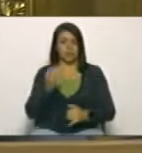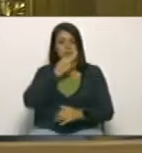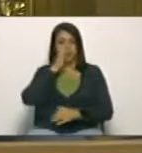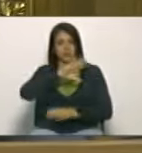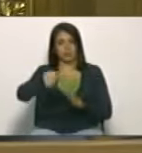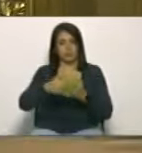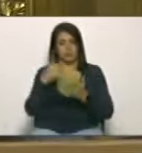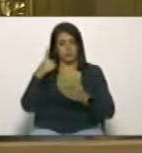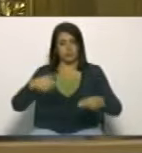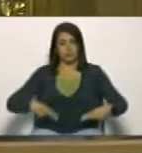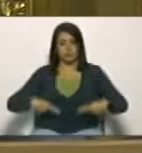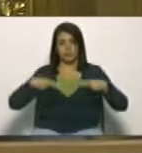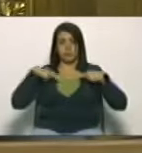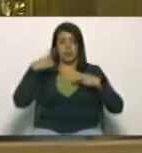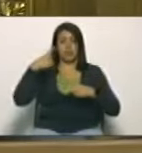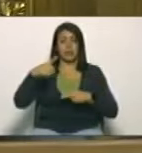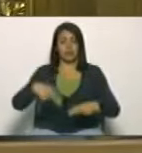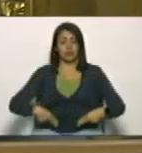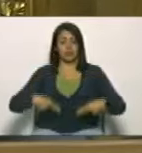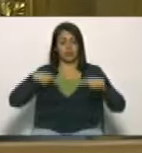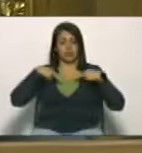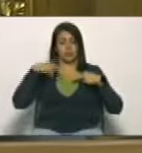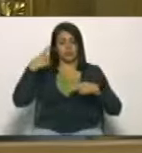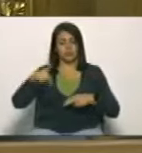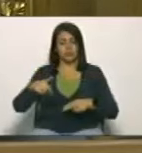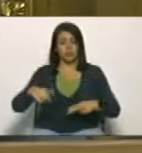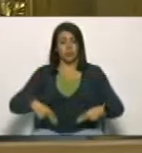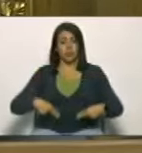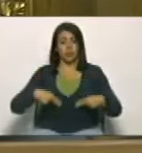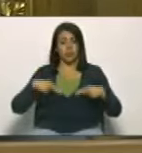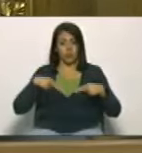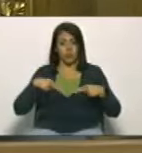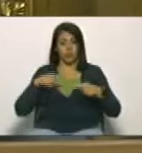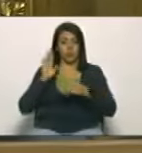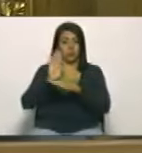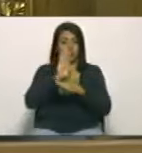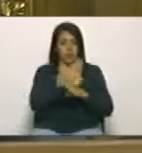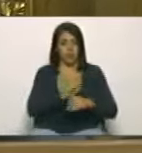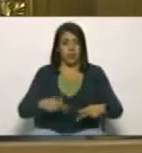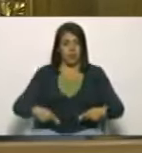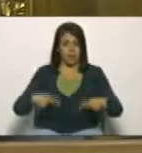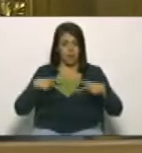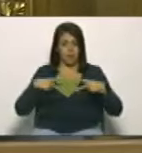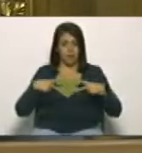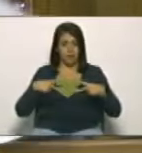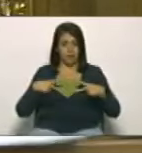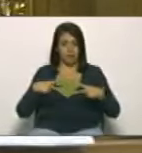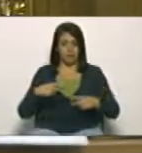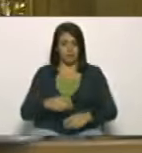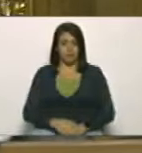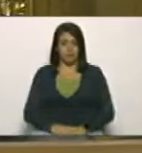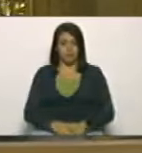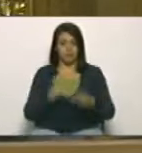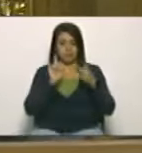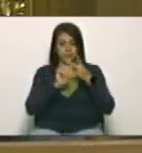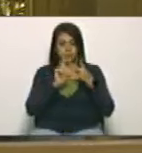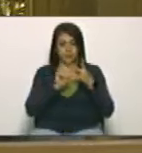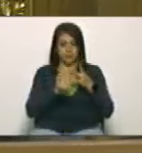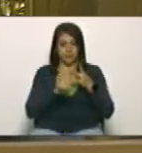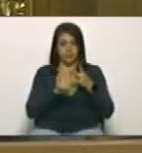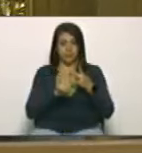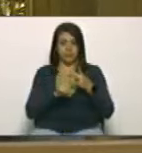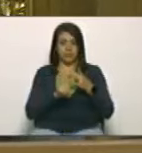garantía de los derechos humanos, el derecho humano, el derecho humanitario y la preservación de la vida humana.